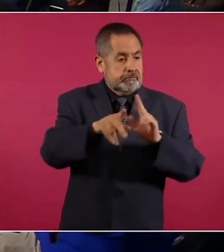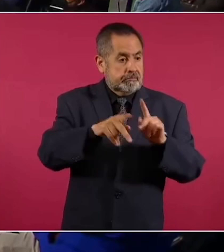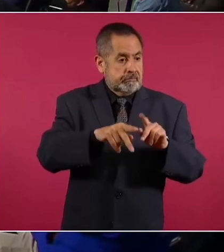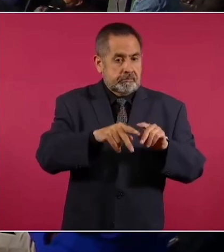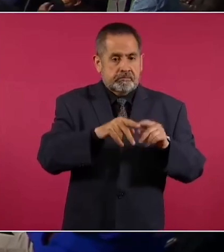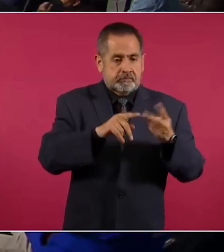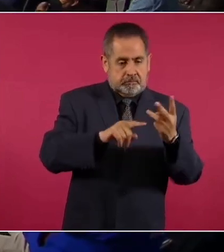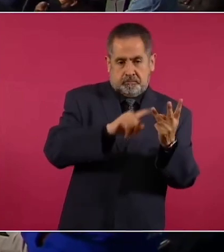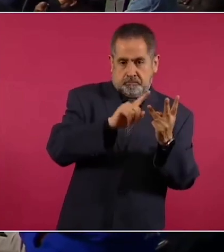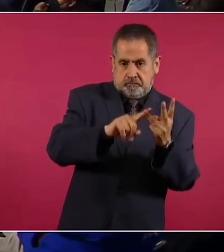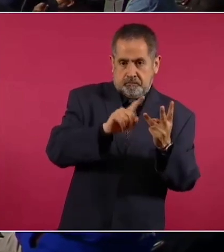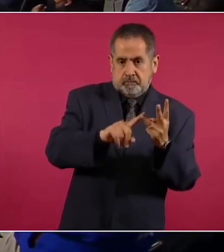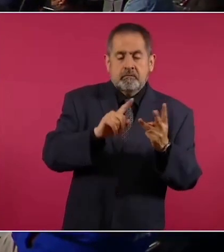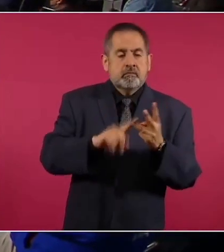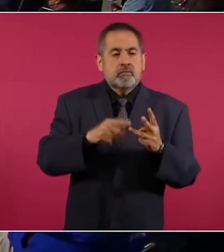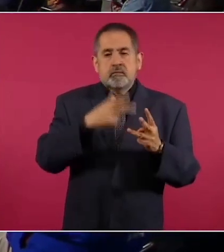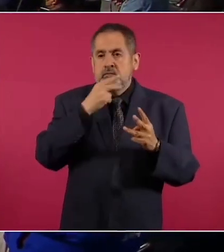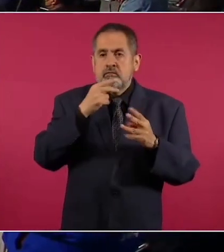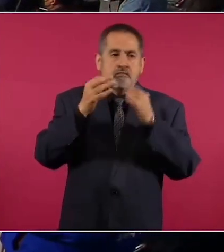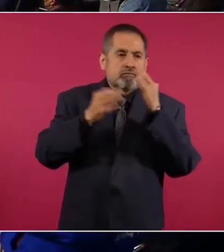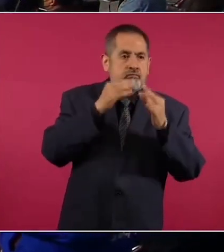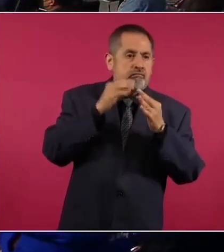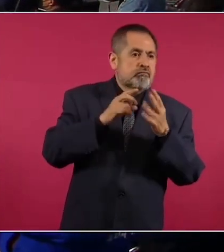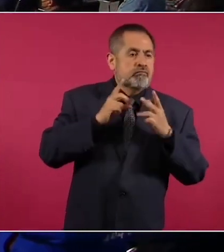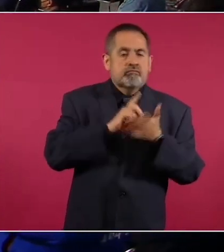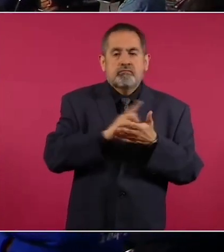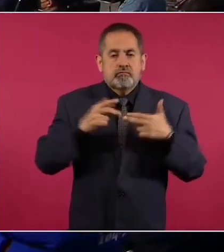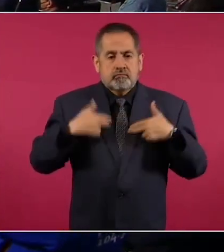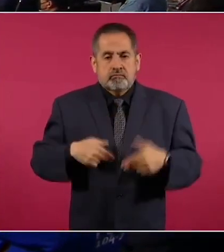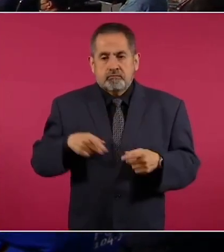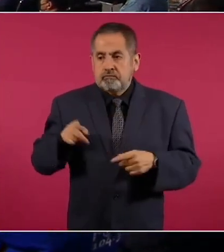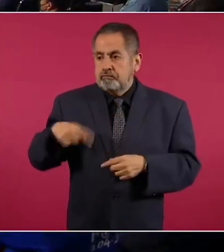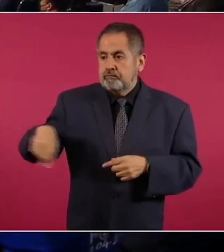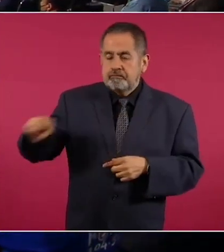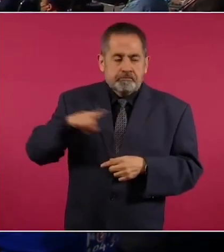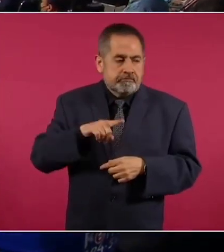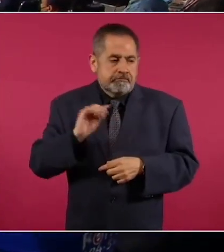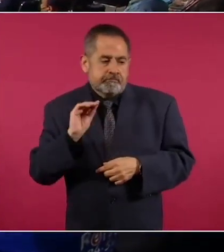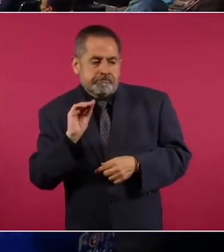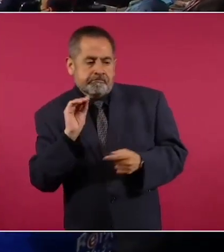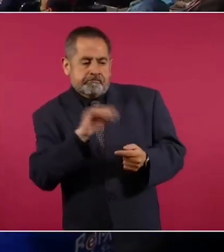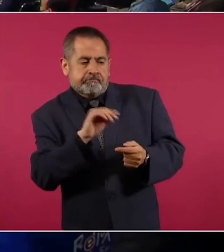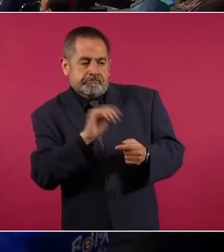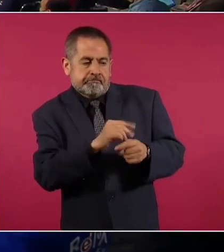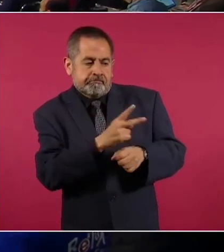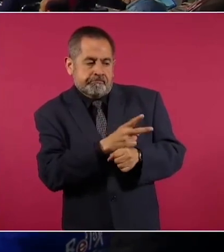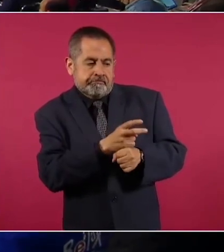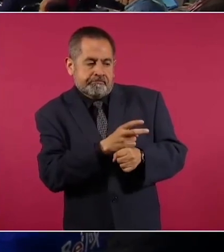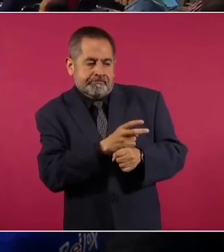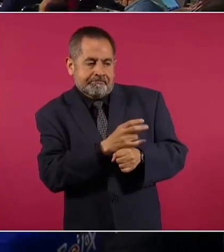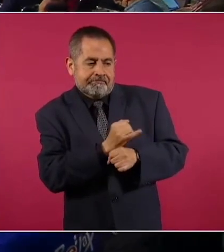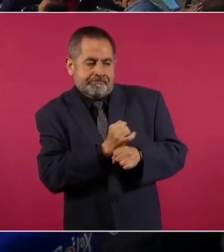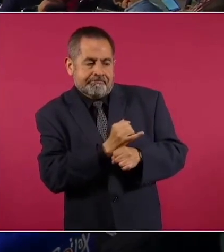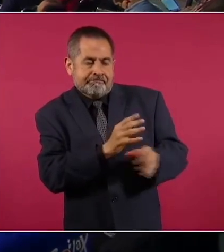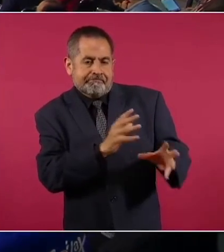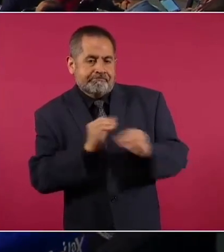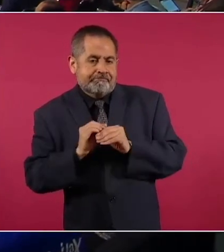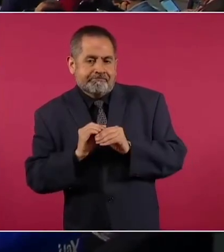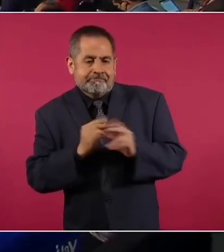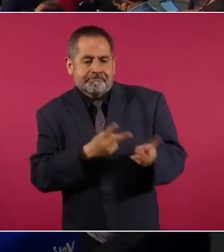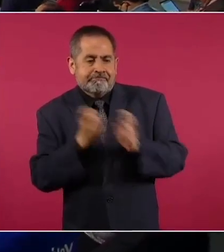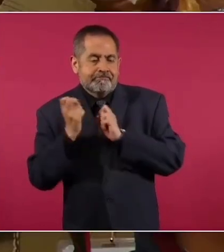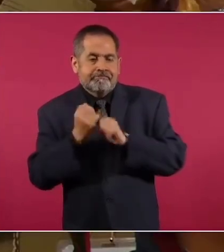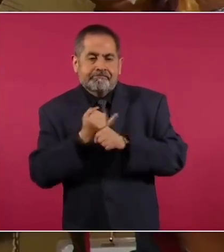defensor de derechos humanos cuyos teléfonos fueron infectados en los últimos 3 años. La